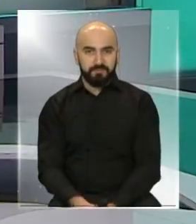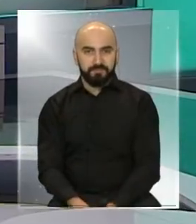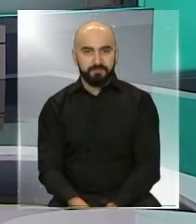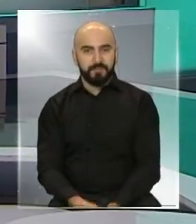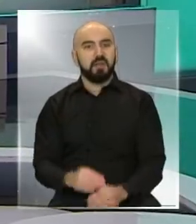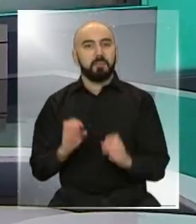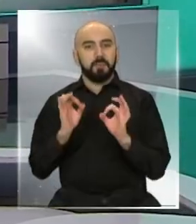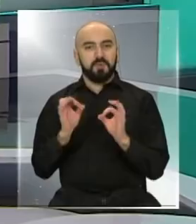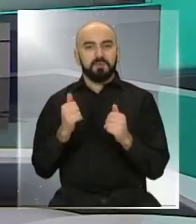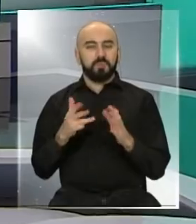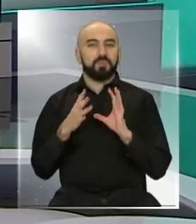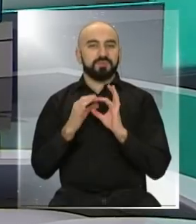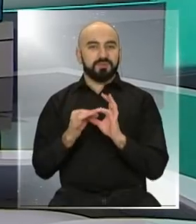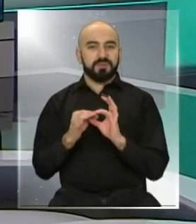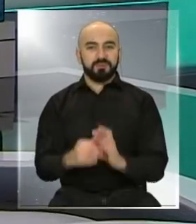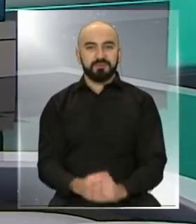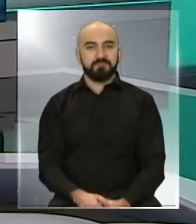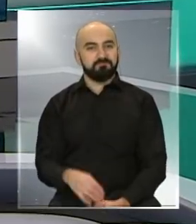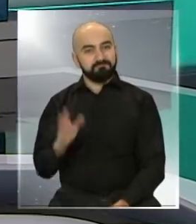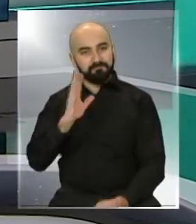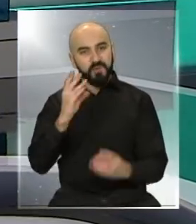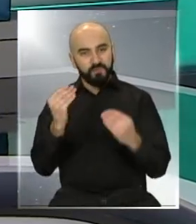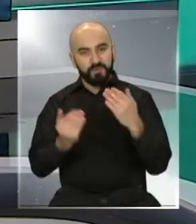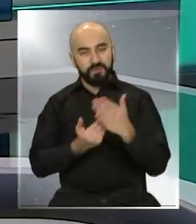Perfecto, Mariana Smith, un millón de gracias. Que estén muy bien. Chao, buenos días.